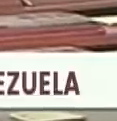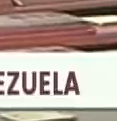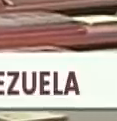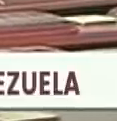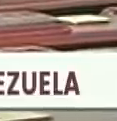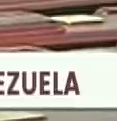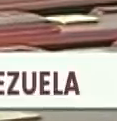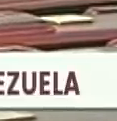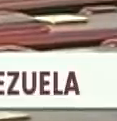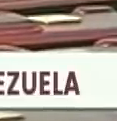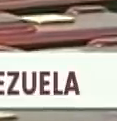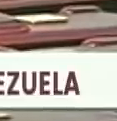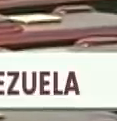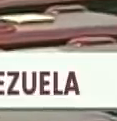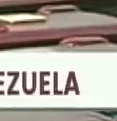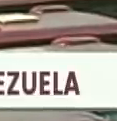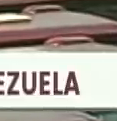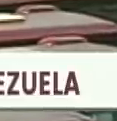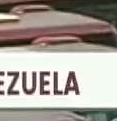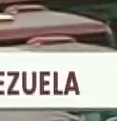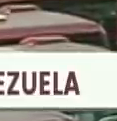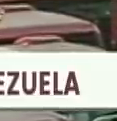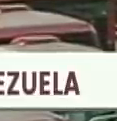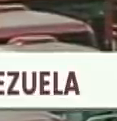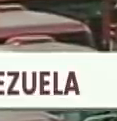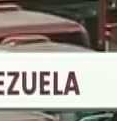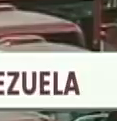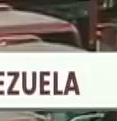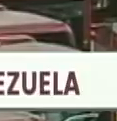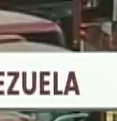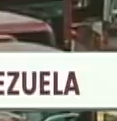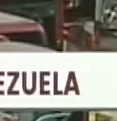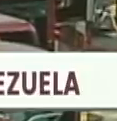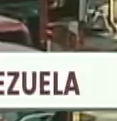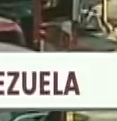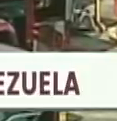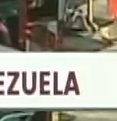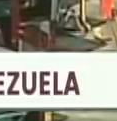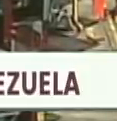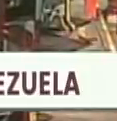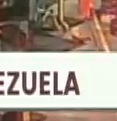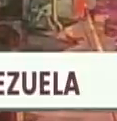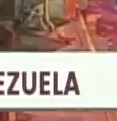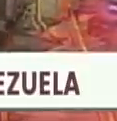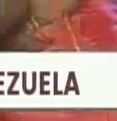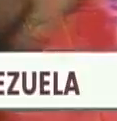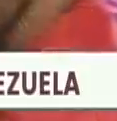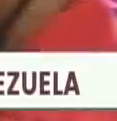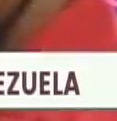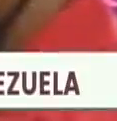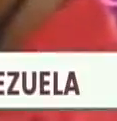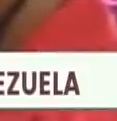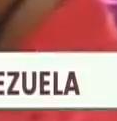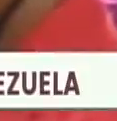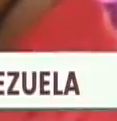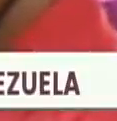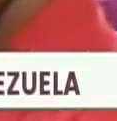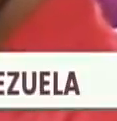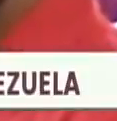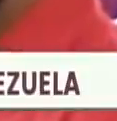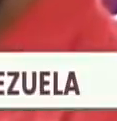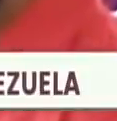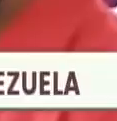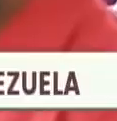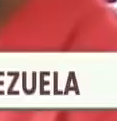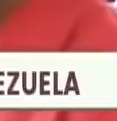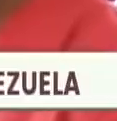Ortega, el hijo de Ortega, correcto. Y pasamos directo al salón de clases aquí, no sé